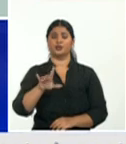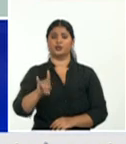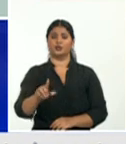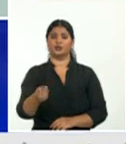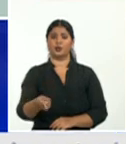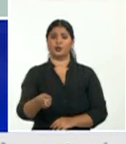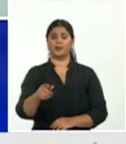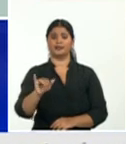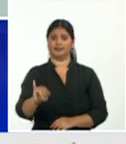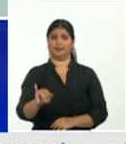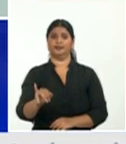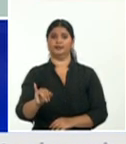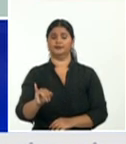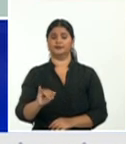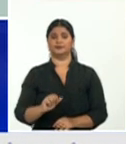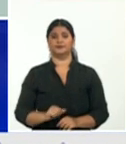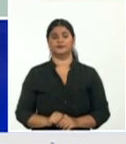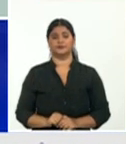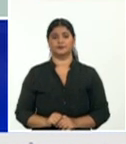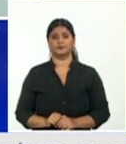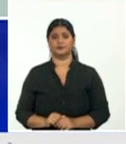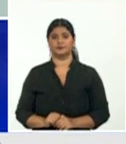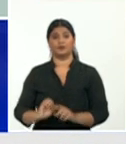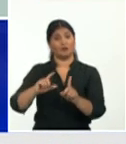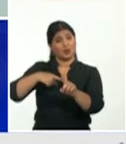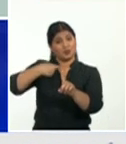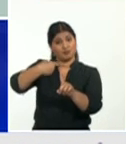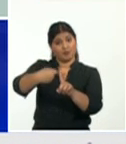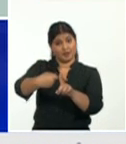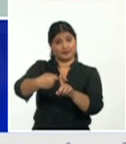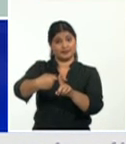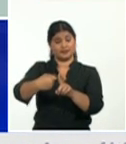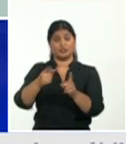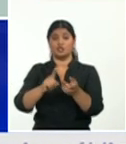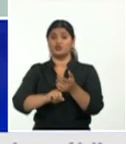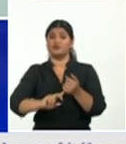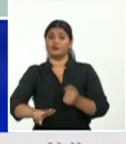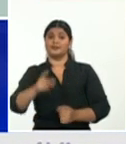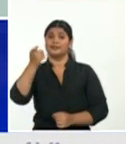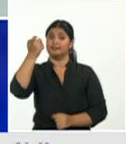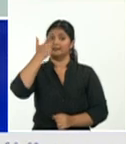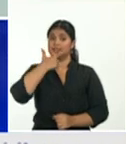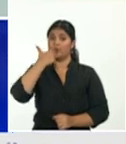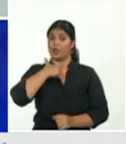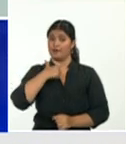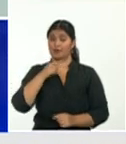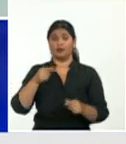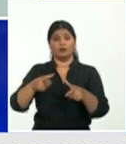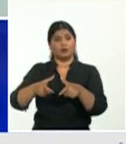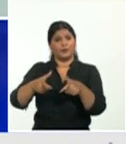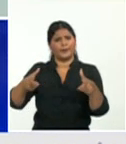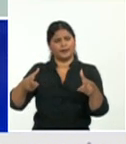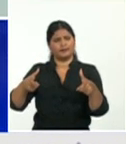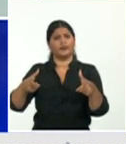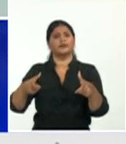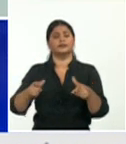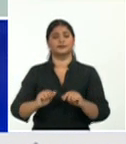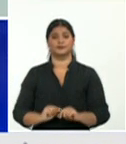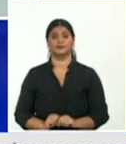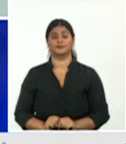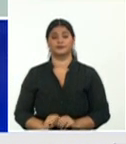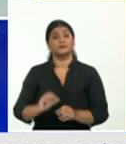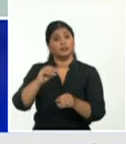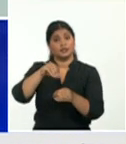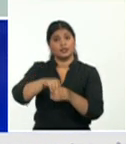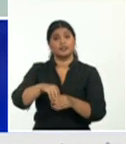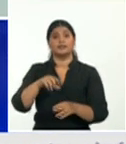159,6 y se incorporó ayer la provincia de Ciego de Ávila, que incrementó su tasa y ya está en